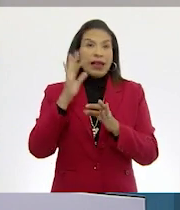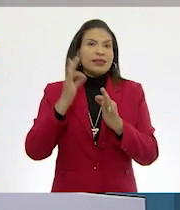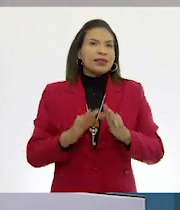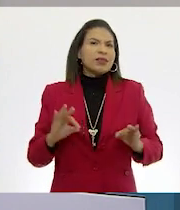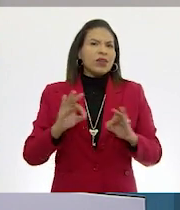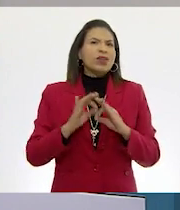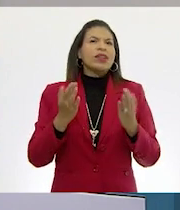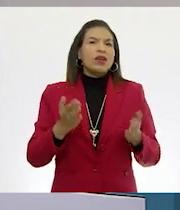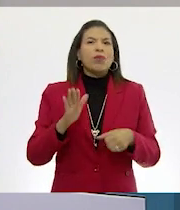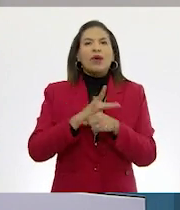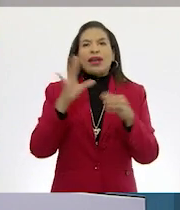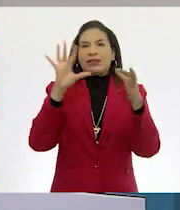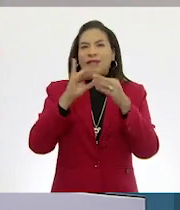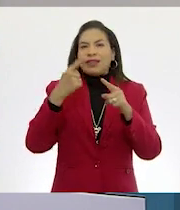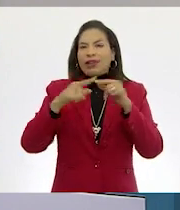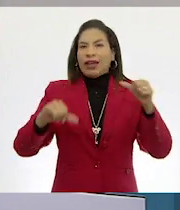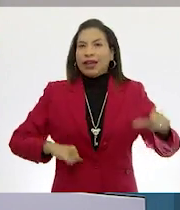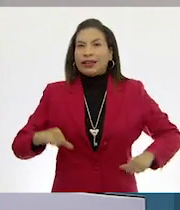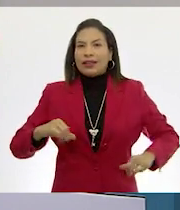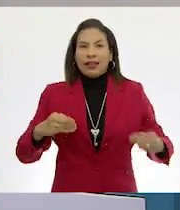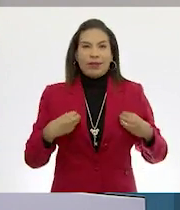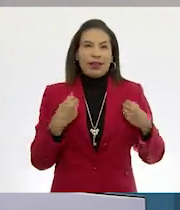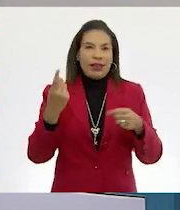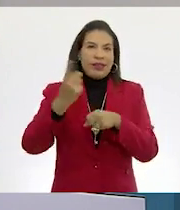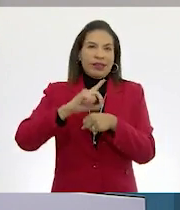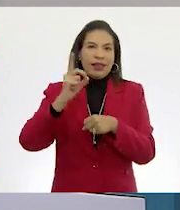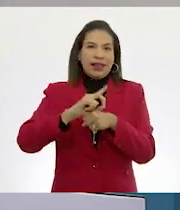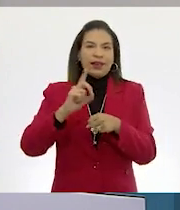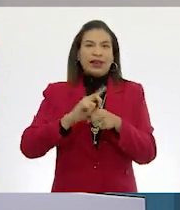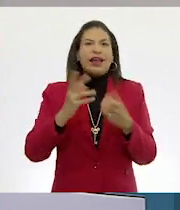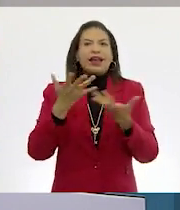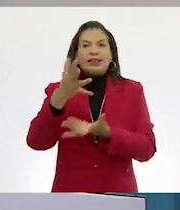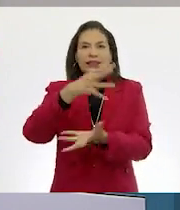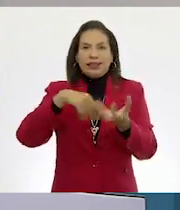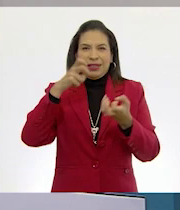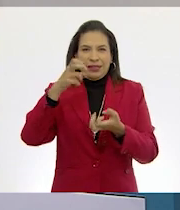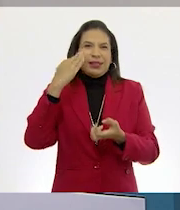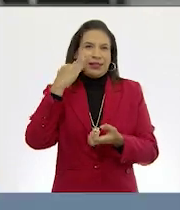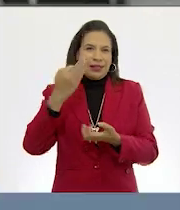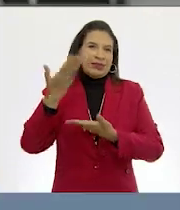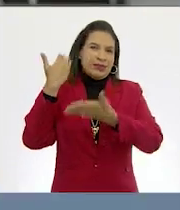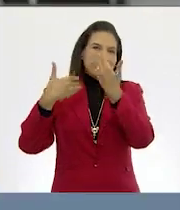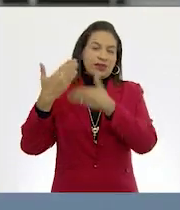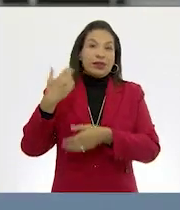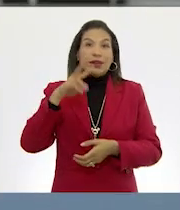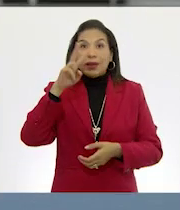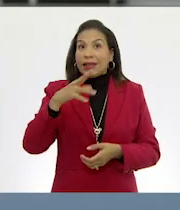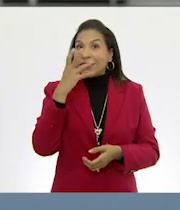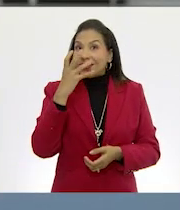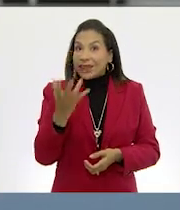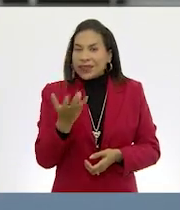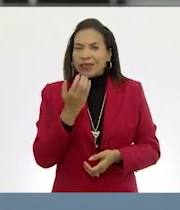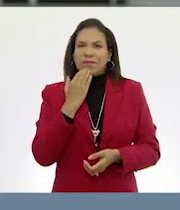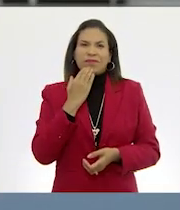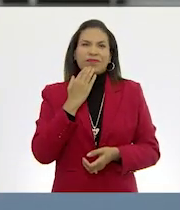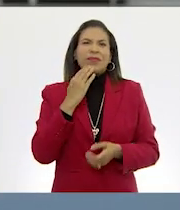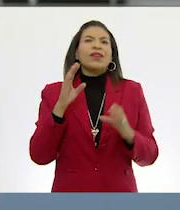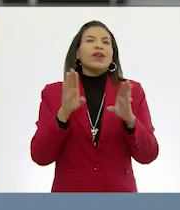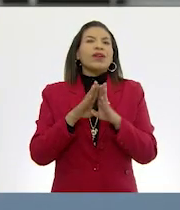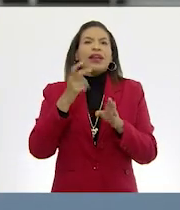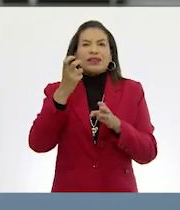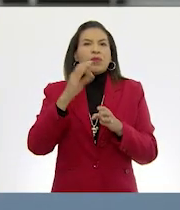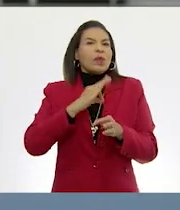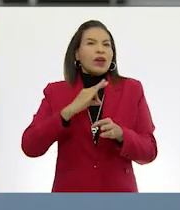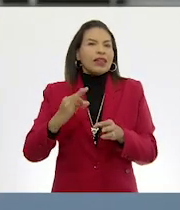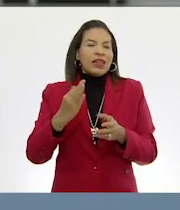importante aún, porque narraban las actividades de la vida diaria que se llevaban a cabo en ese entonces. ¿En serio? Entonces con